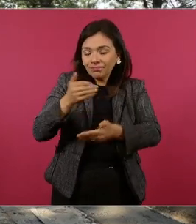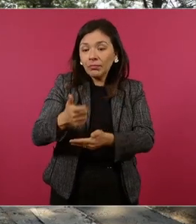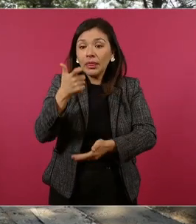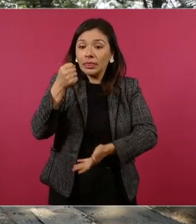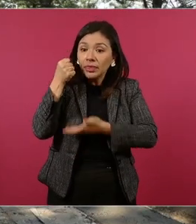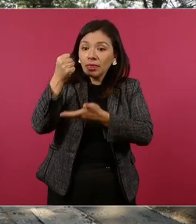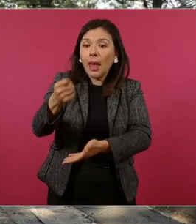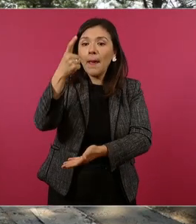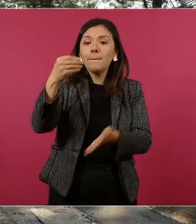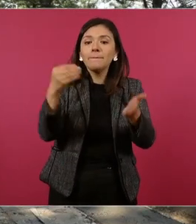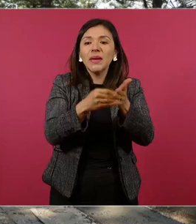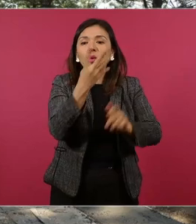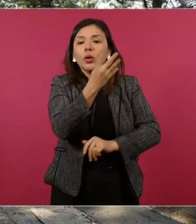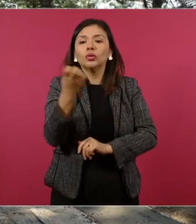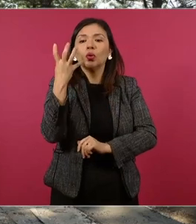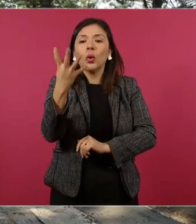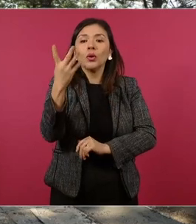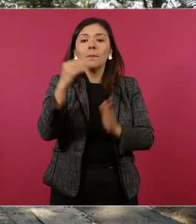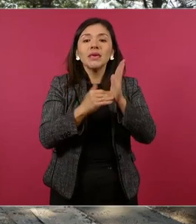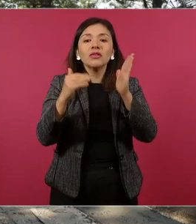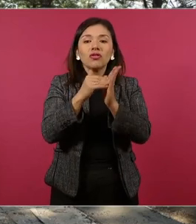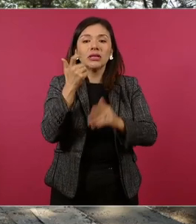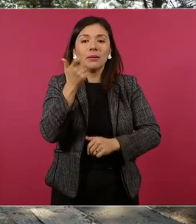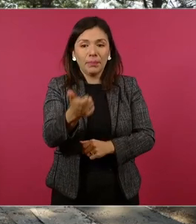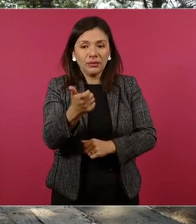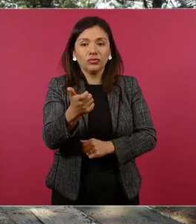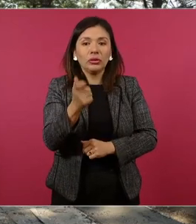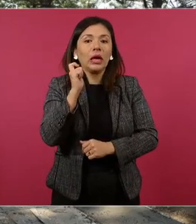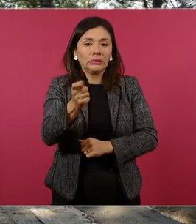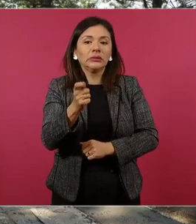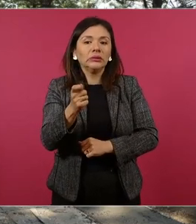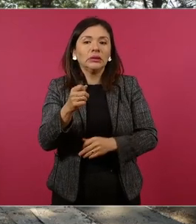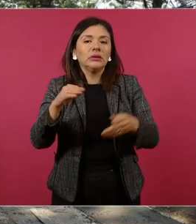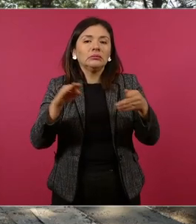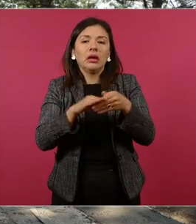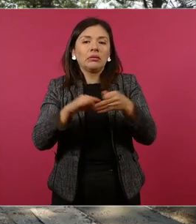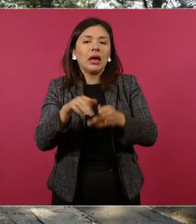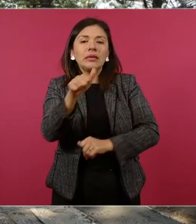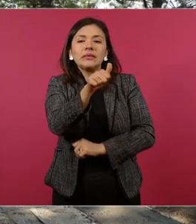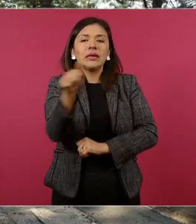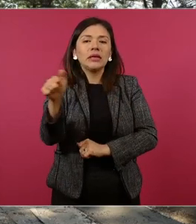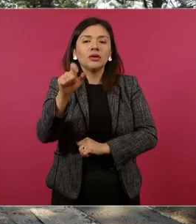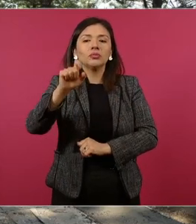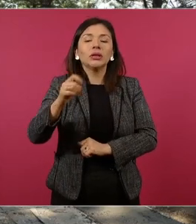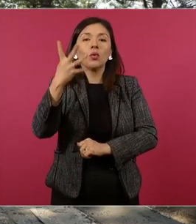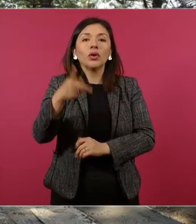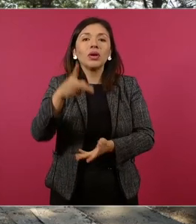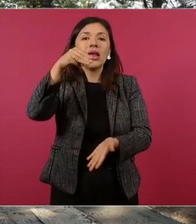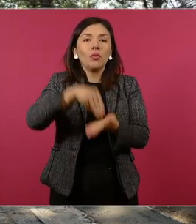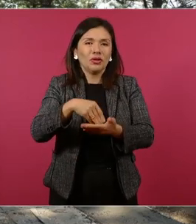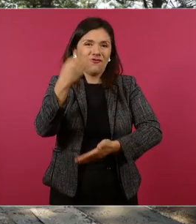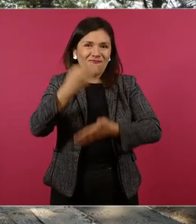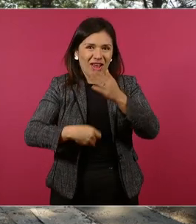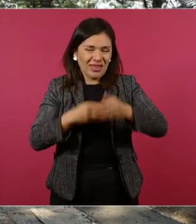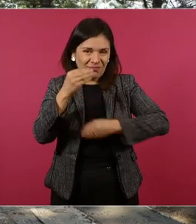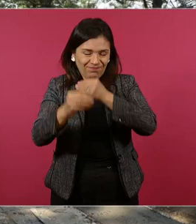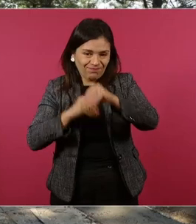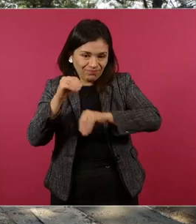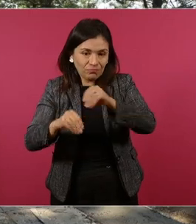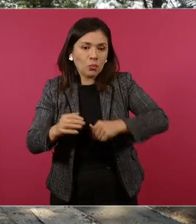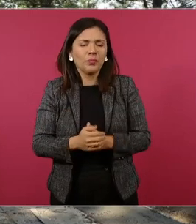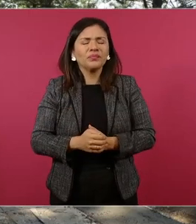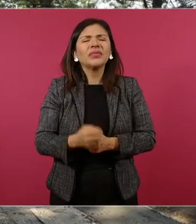inversión de 1404 millones de pesos que a 624 km cómo